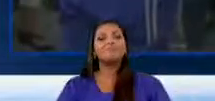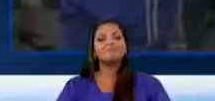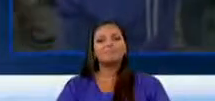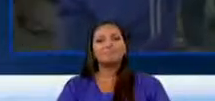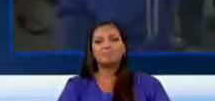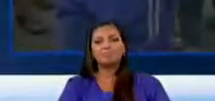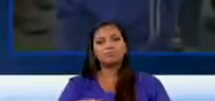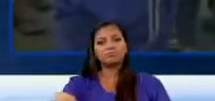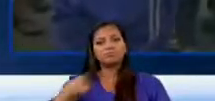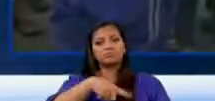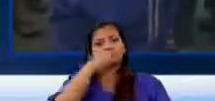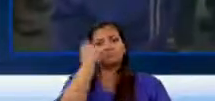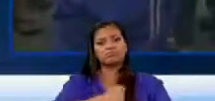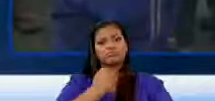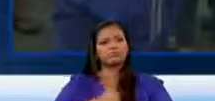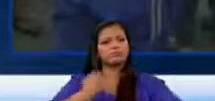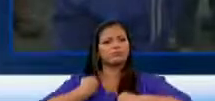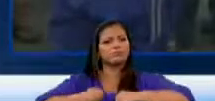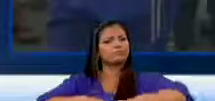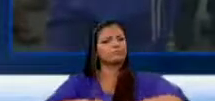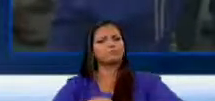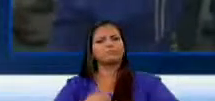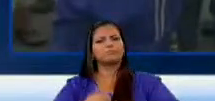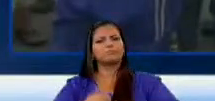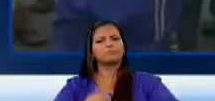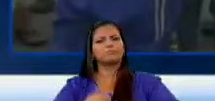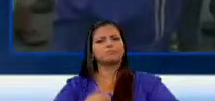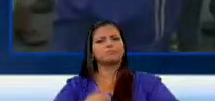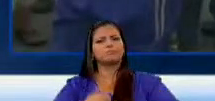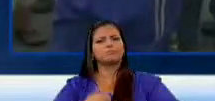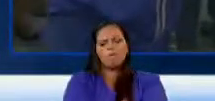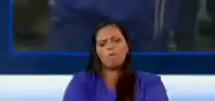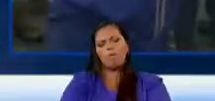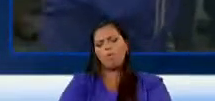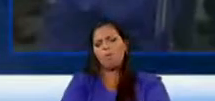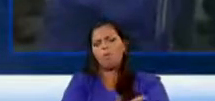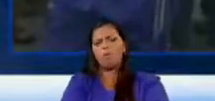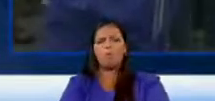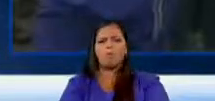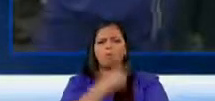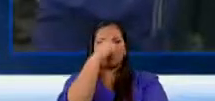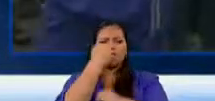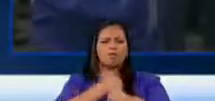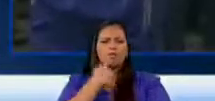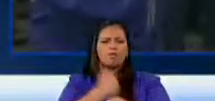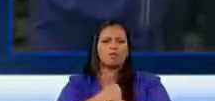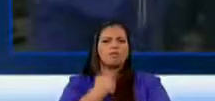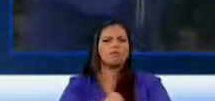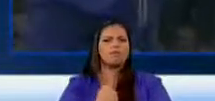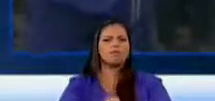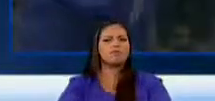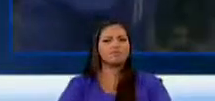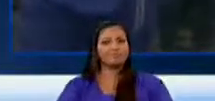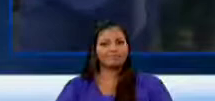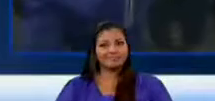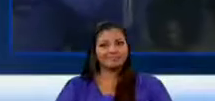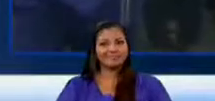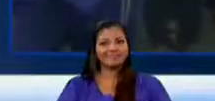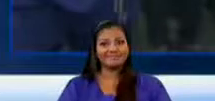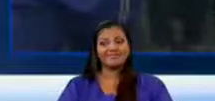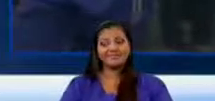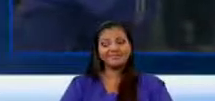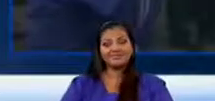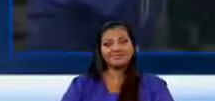ese esfuerzo, por esa dedicación de horas. Muchos hasta pasaban las madrugadas, según lo que nos contaban en